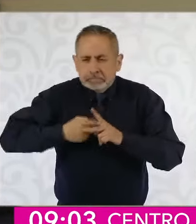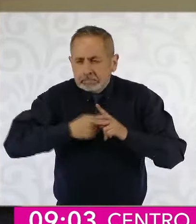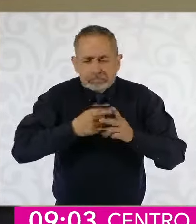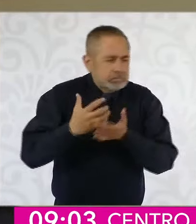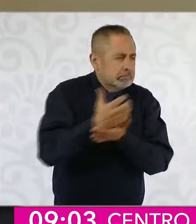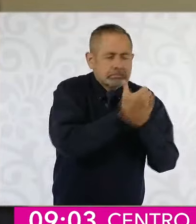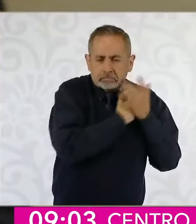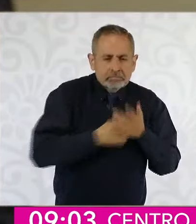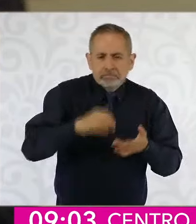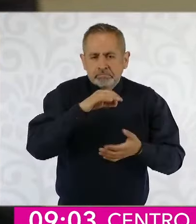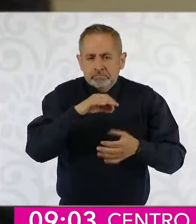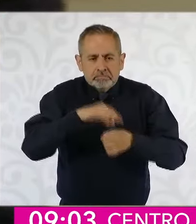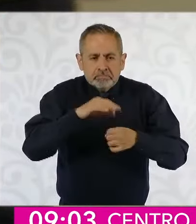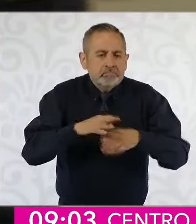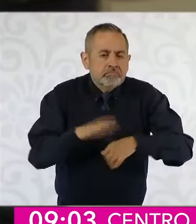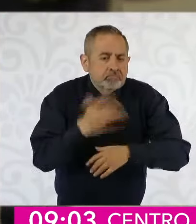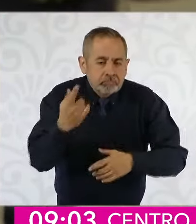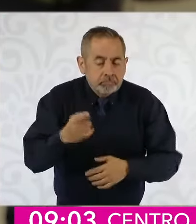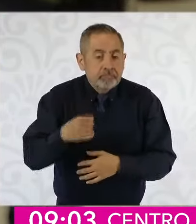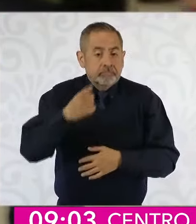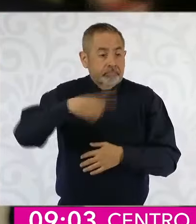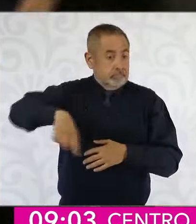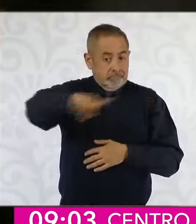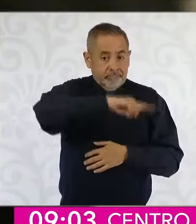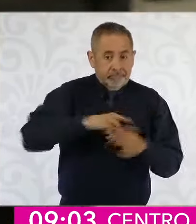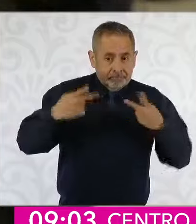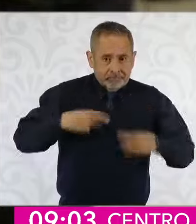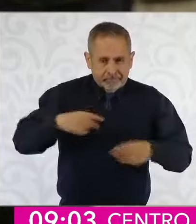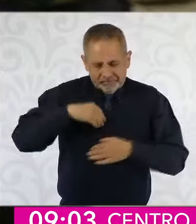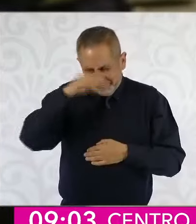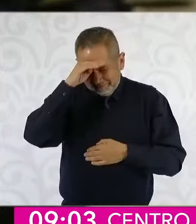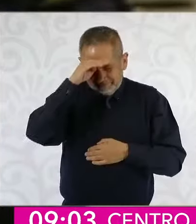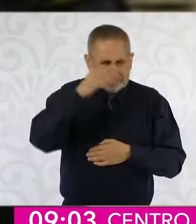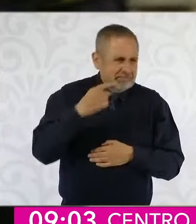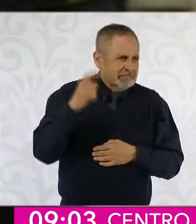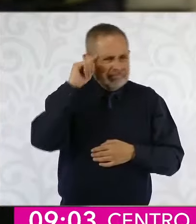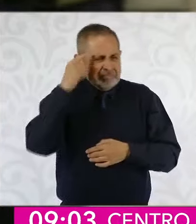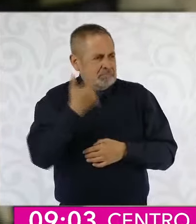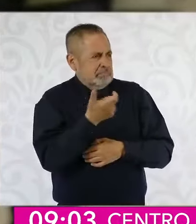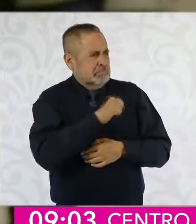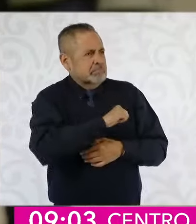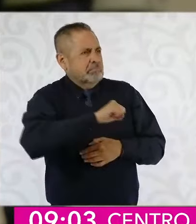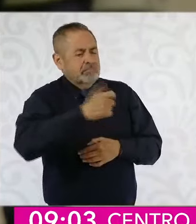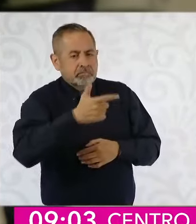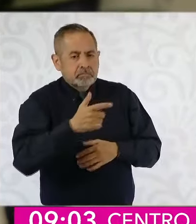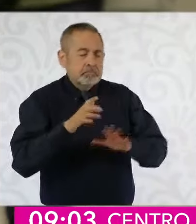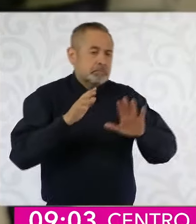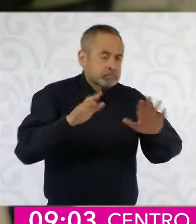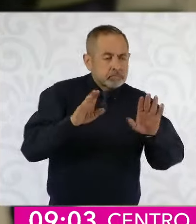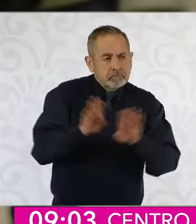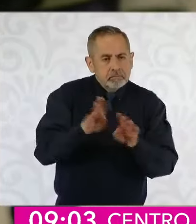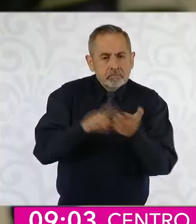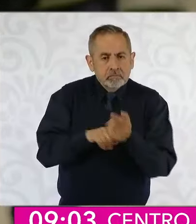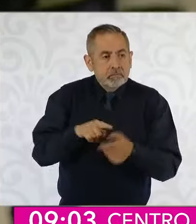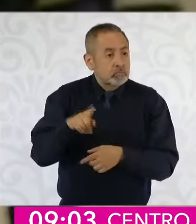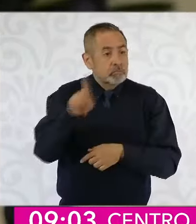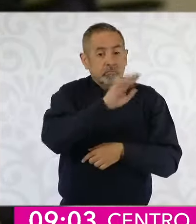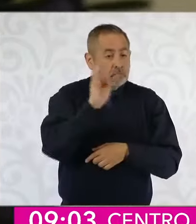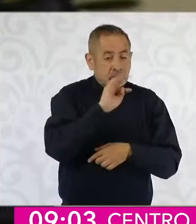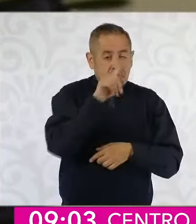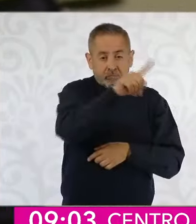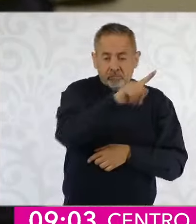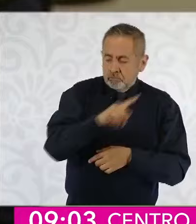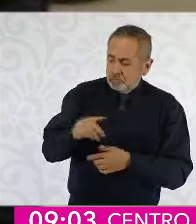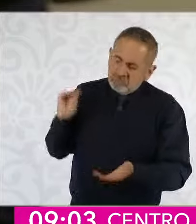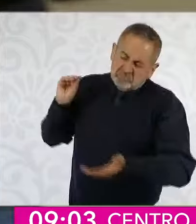Unidos, es que los ciudadanos había molestia por el aumento de la inflación. ¿Hay alguna estimación de cómo impactaría la inflación en Estados Unidos sobre